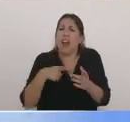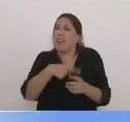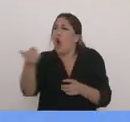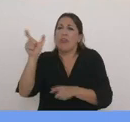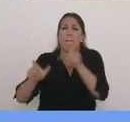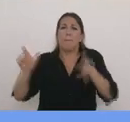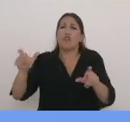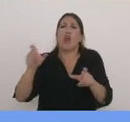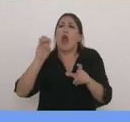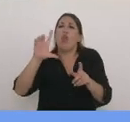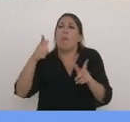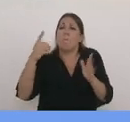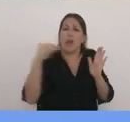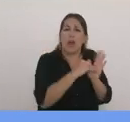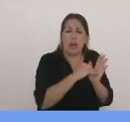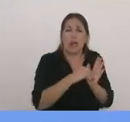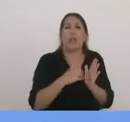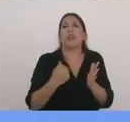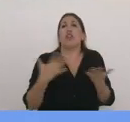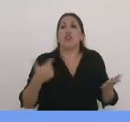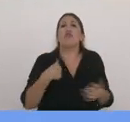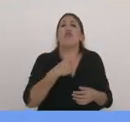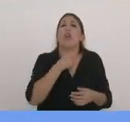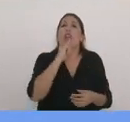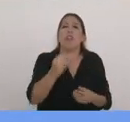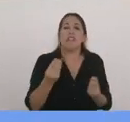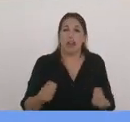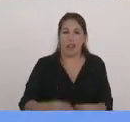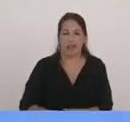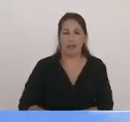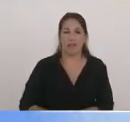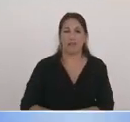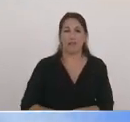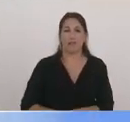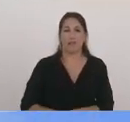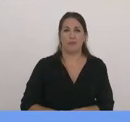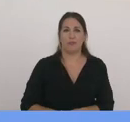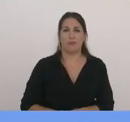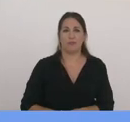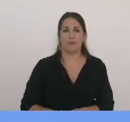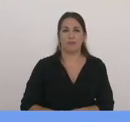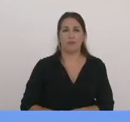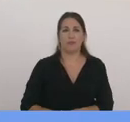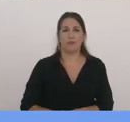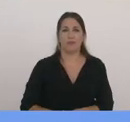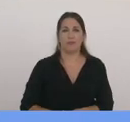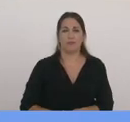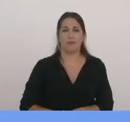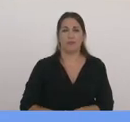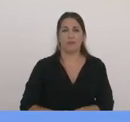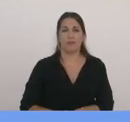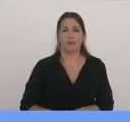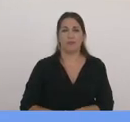también. Entonces, lo que les quiero decir es que no están